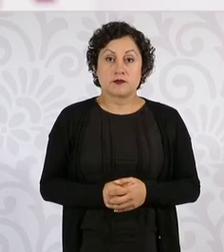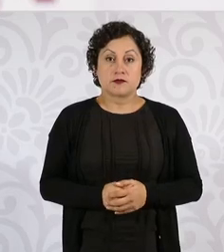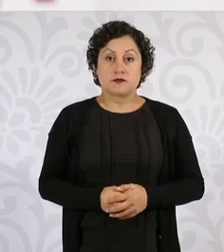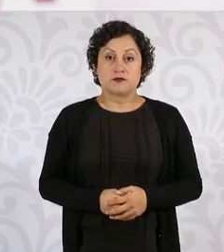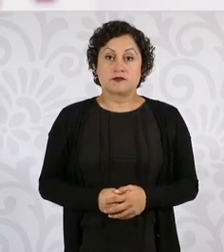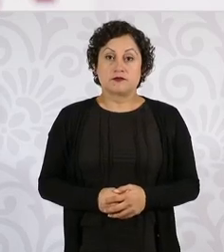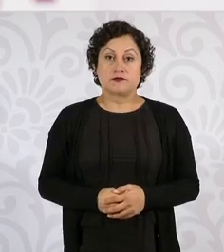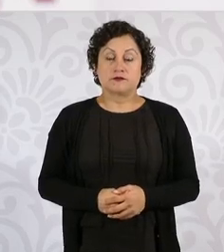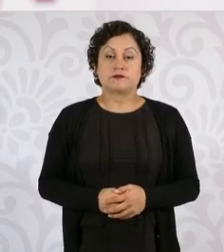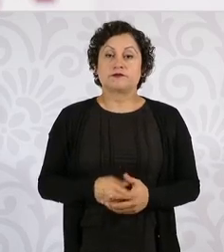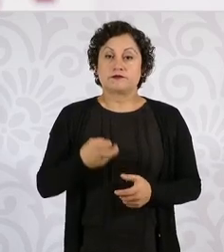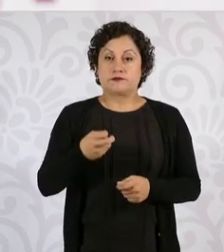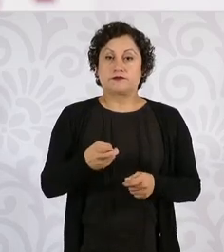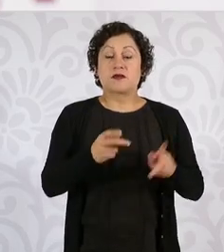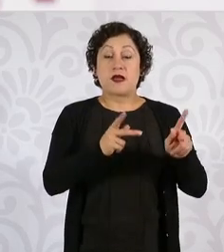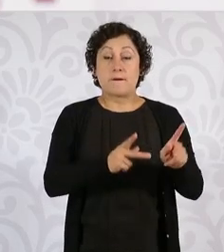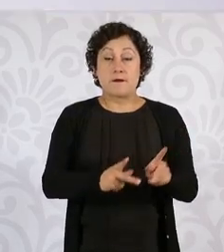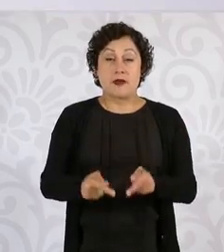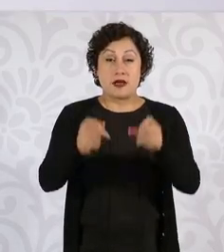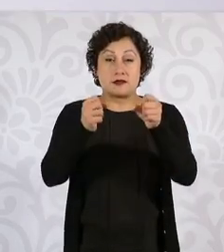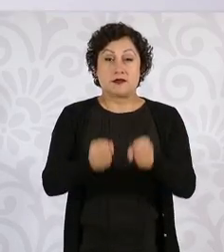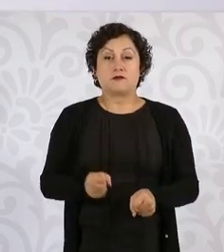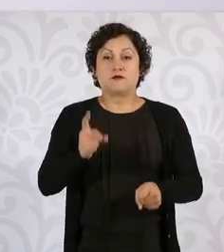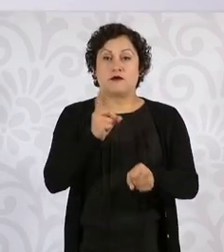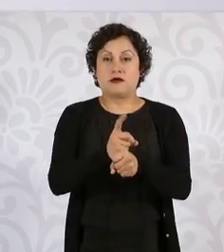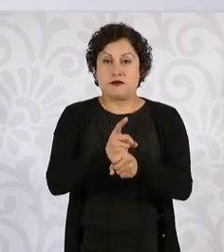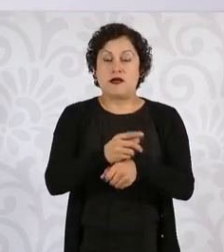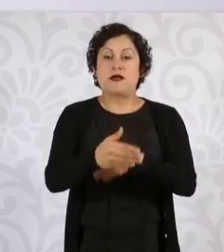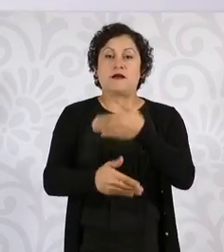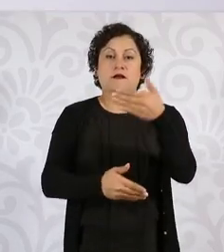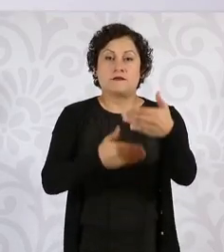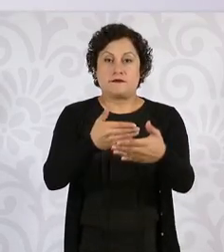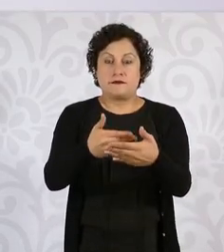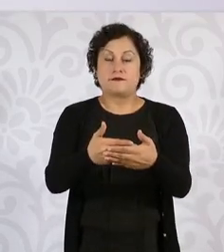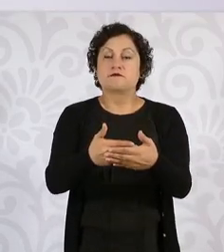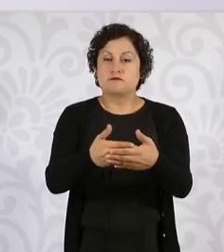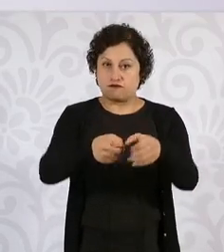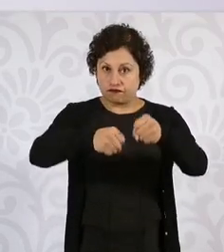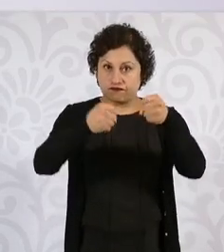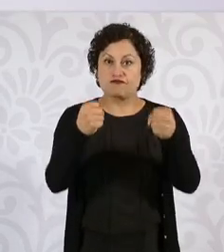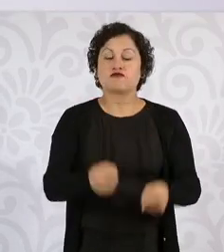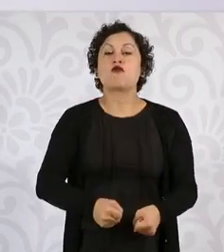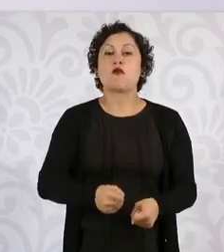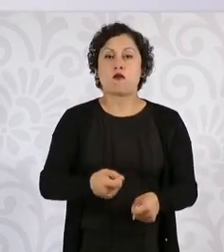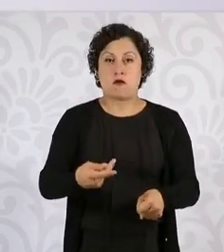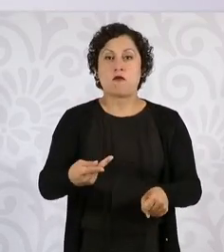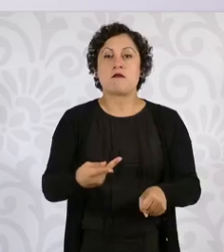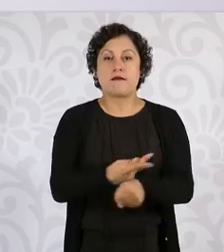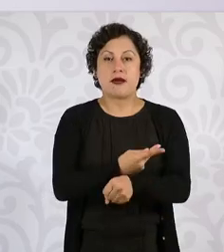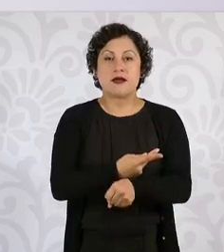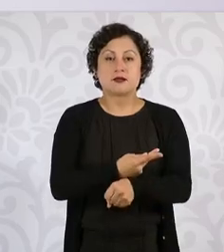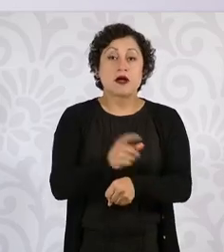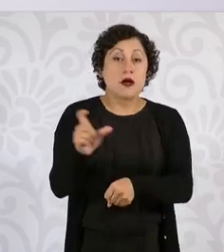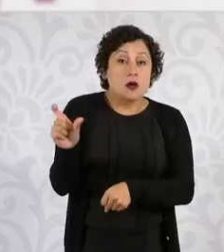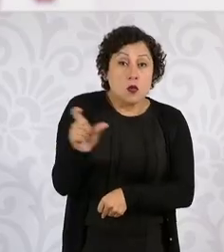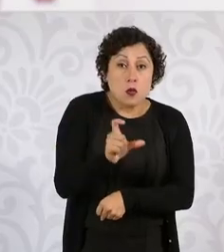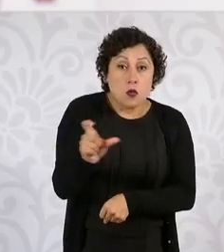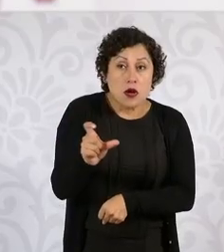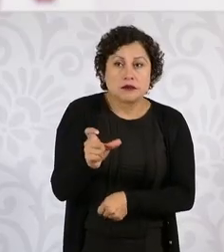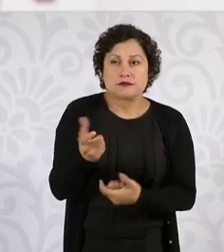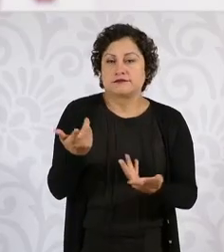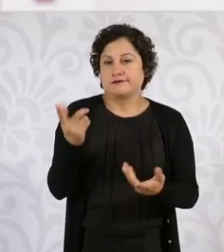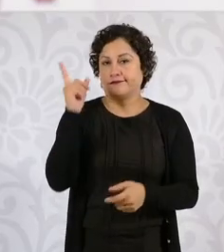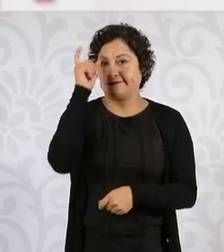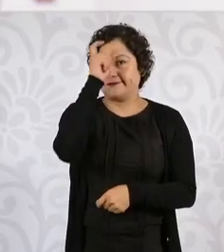plan. Muy difícil establecer mañana, pasado, un mes, pero nuestro compromiso es